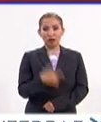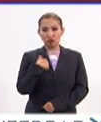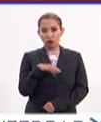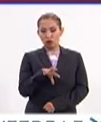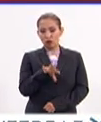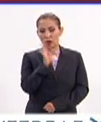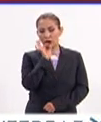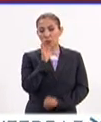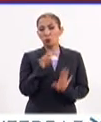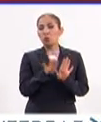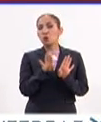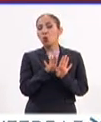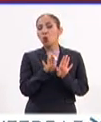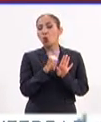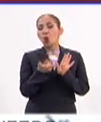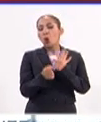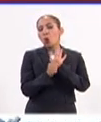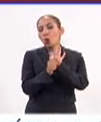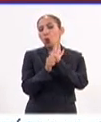un acto simbólico